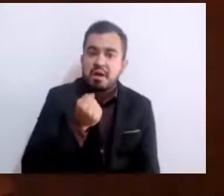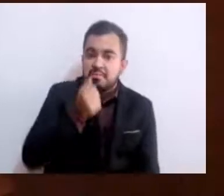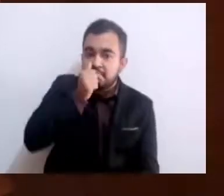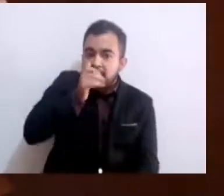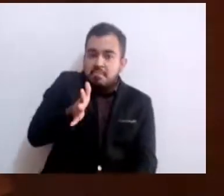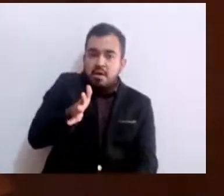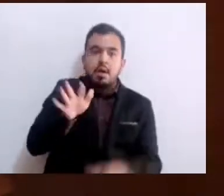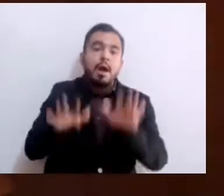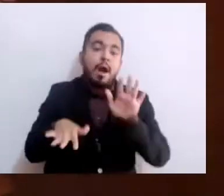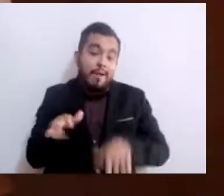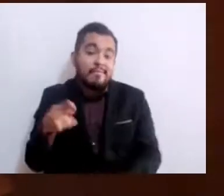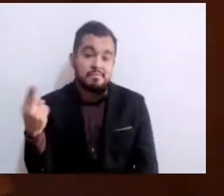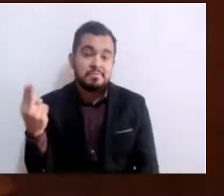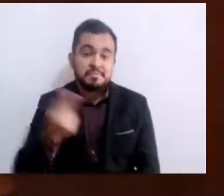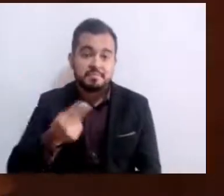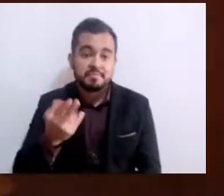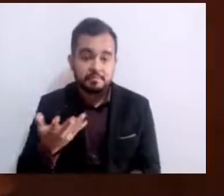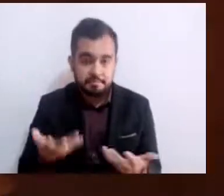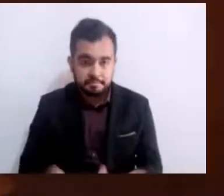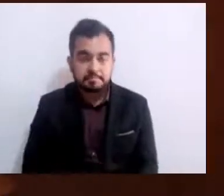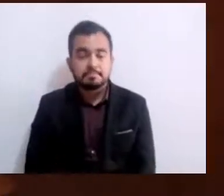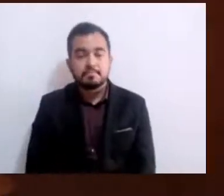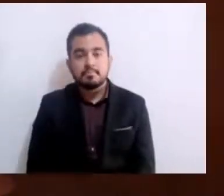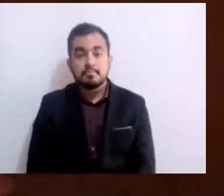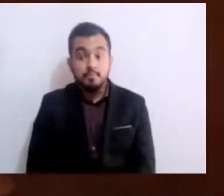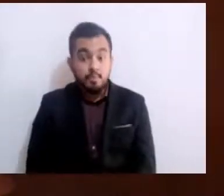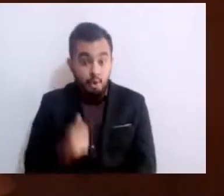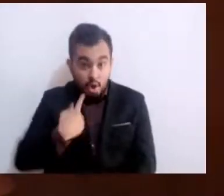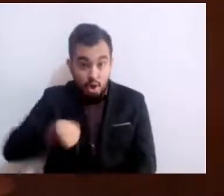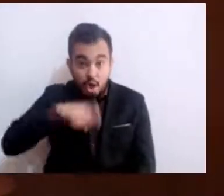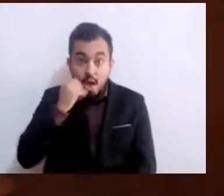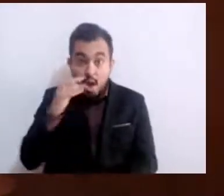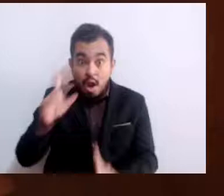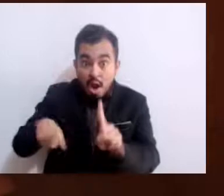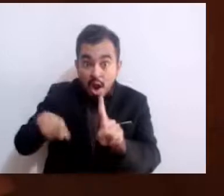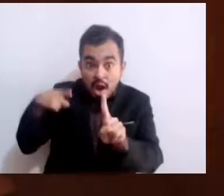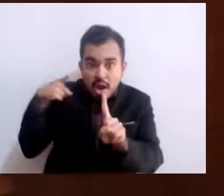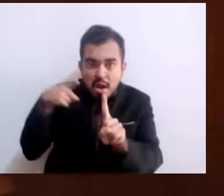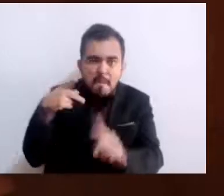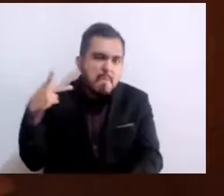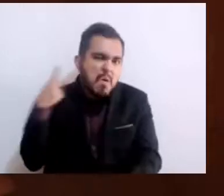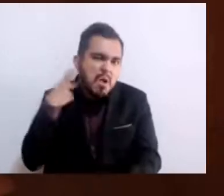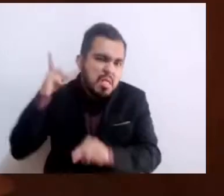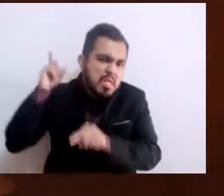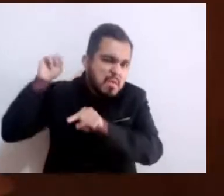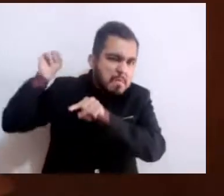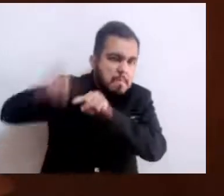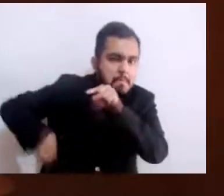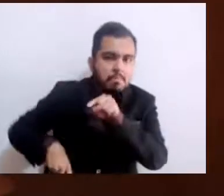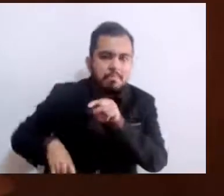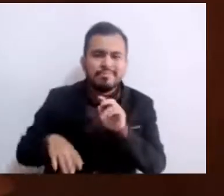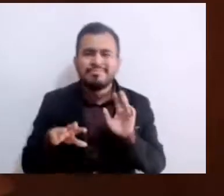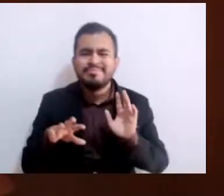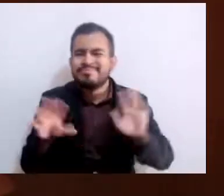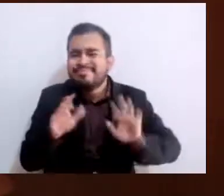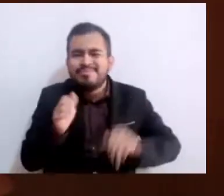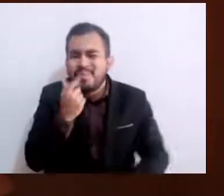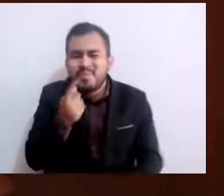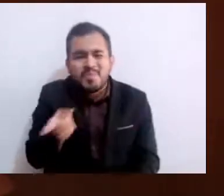Finalmente, no es la intención hacer un golpeteo político de esto. No lo